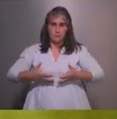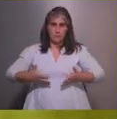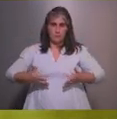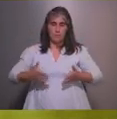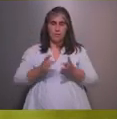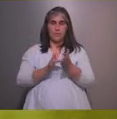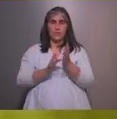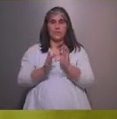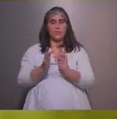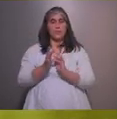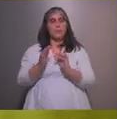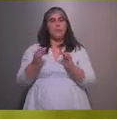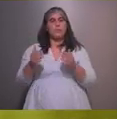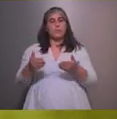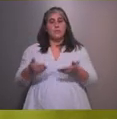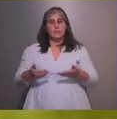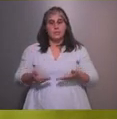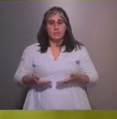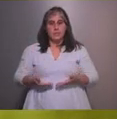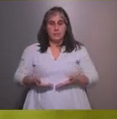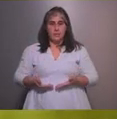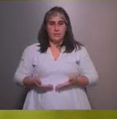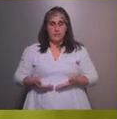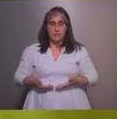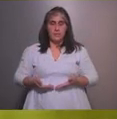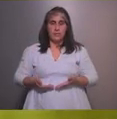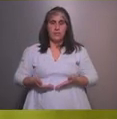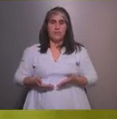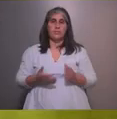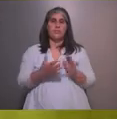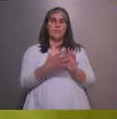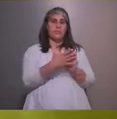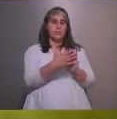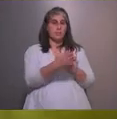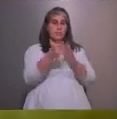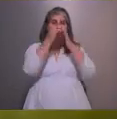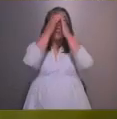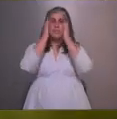y bendito es el fruto de tu vientre,